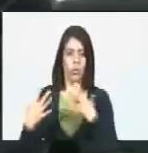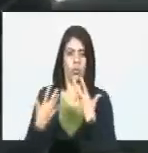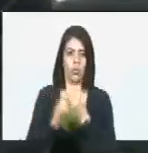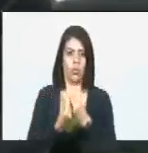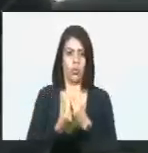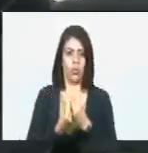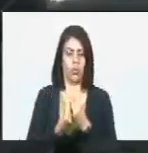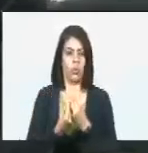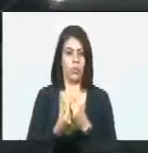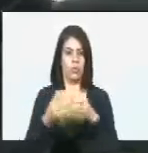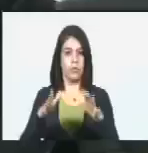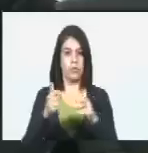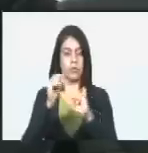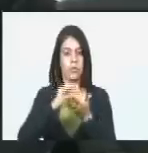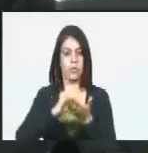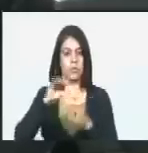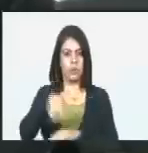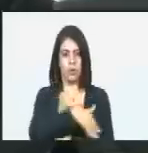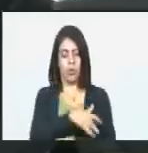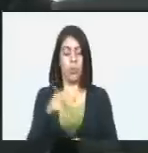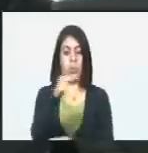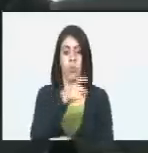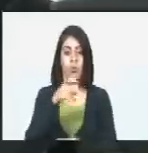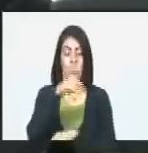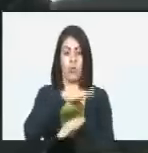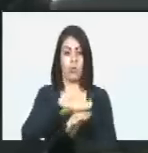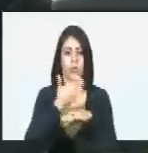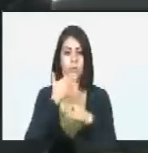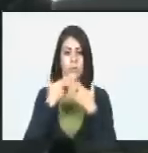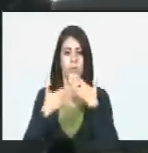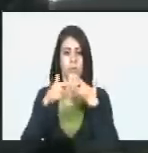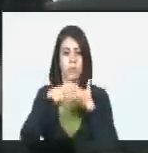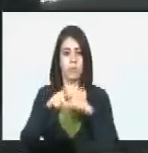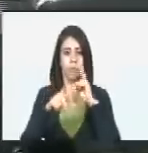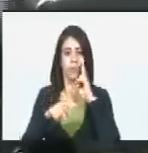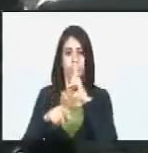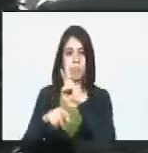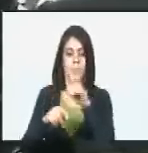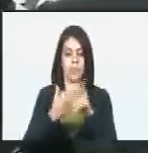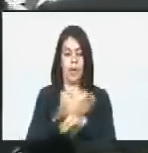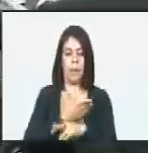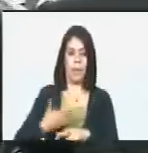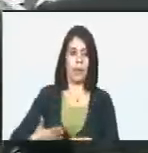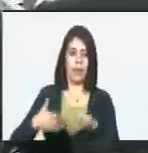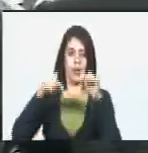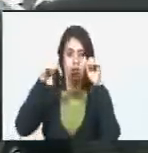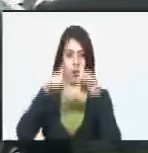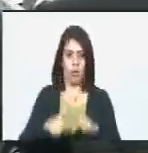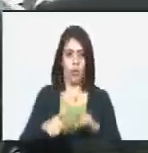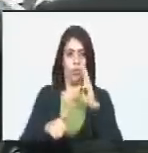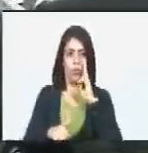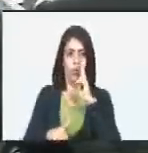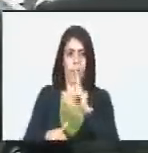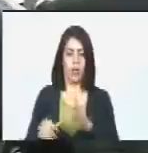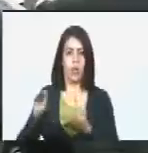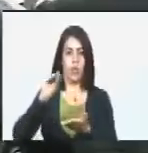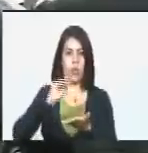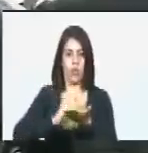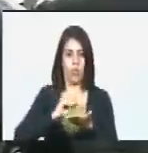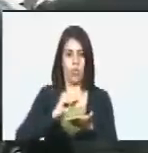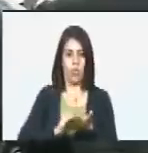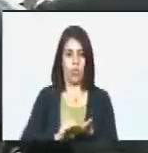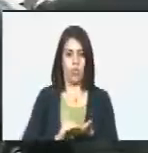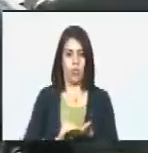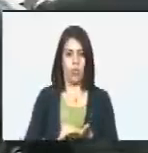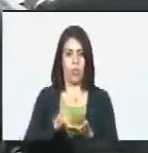en la calle, buscando, reclamando ver al presidente. Hoy vemos de nuevo y nos encontramos de